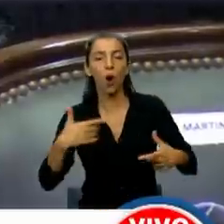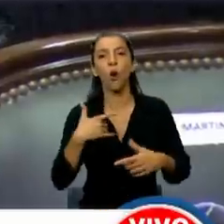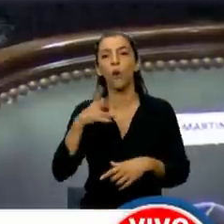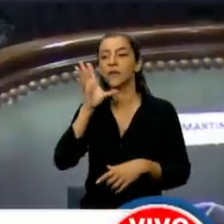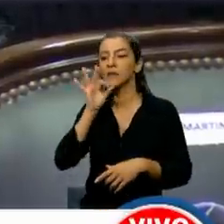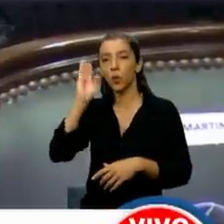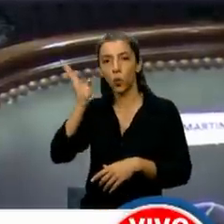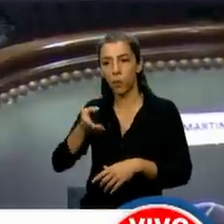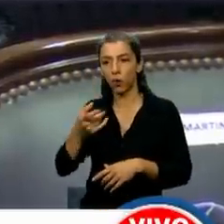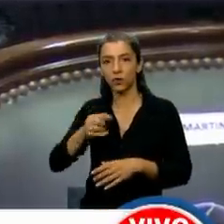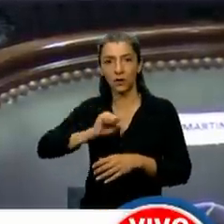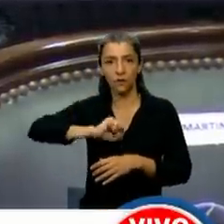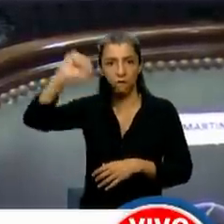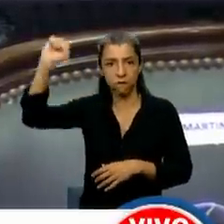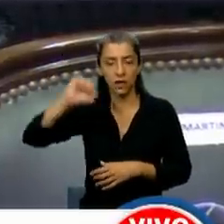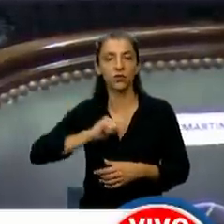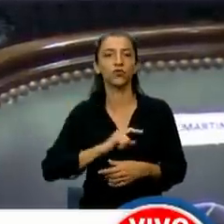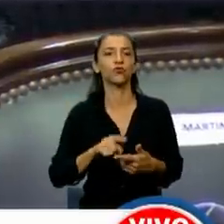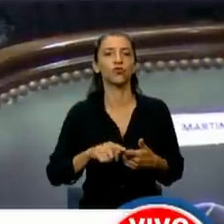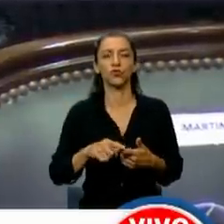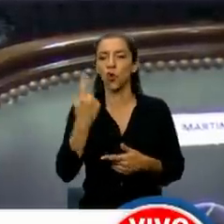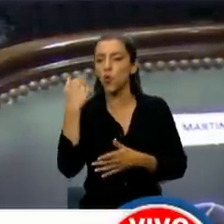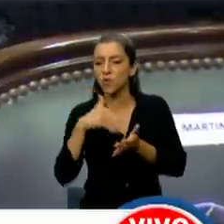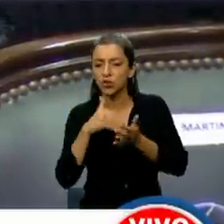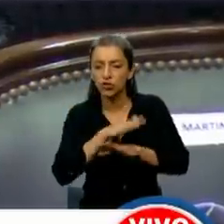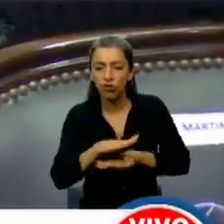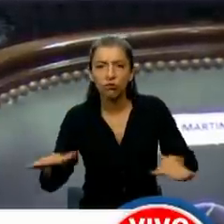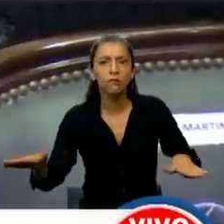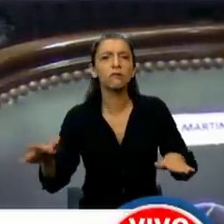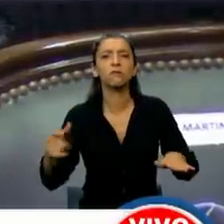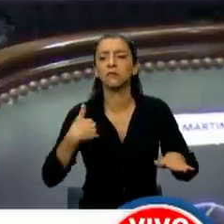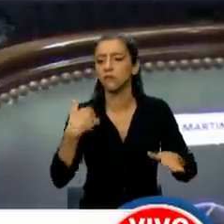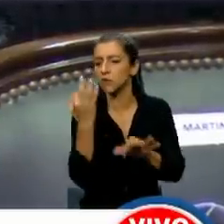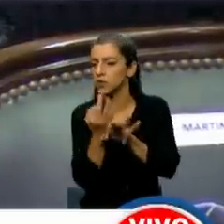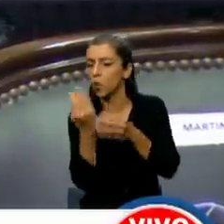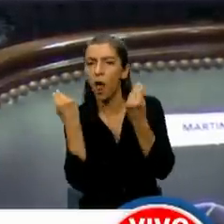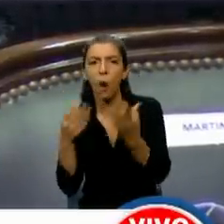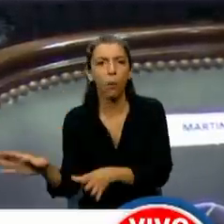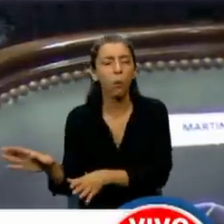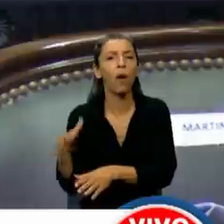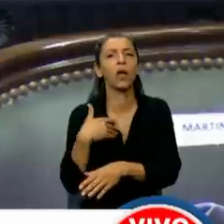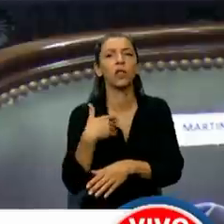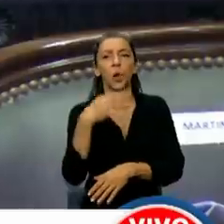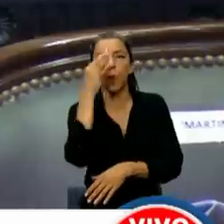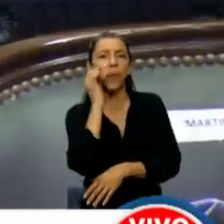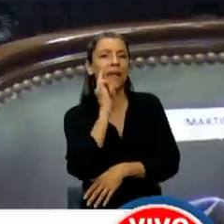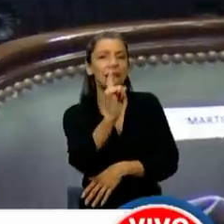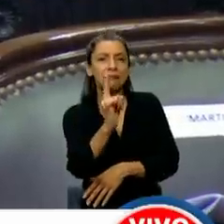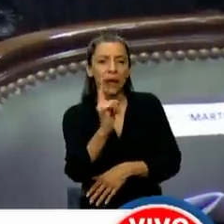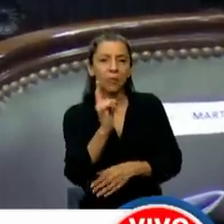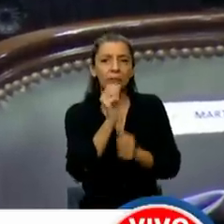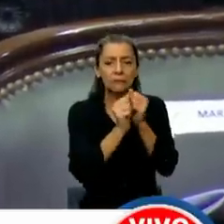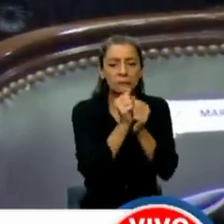un millón de chicos dejaron la escuela este año 20 mil pymes se perdieron al cual esta